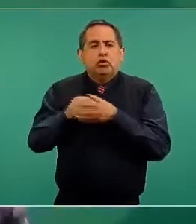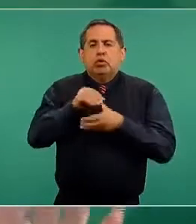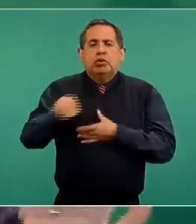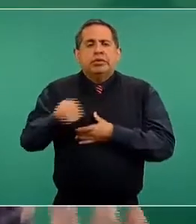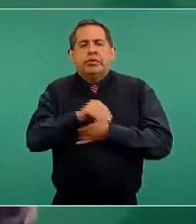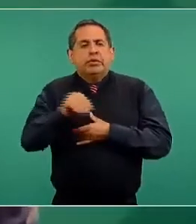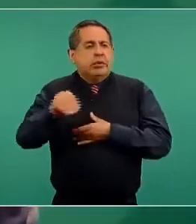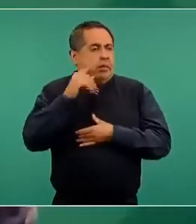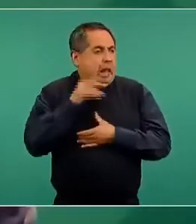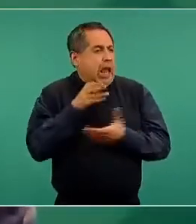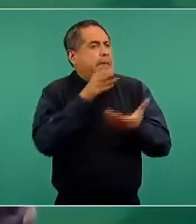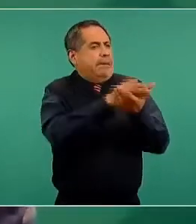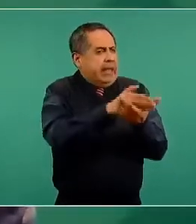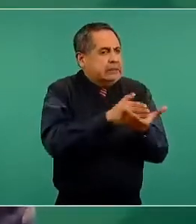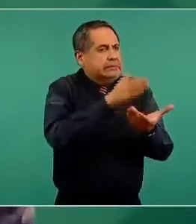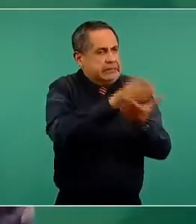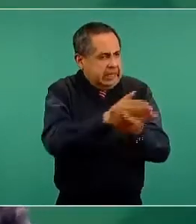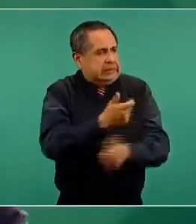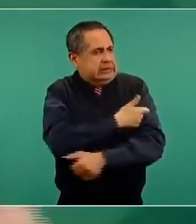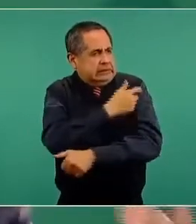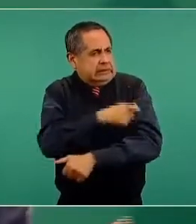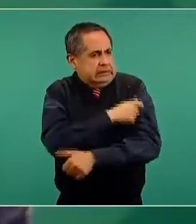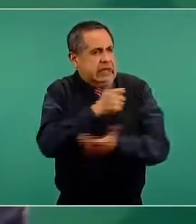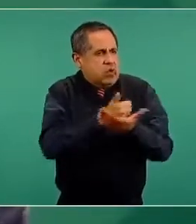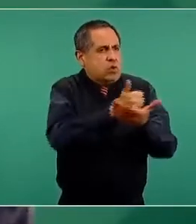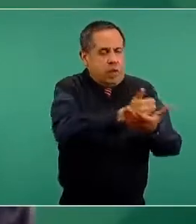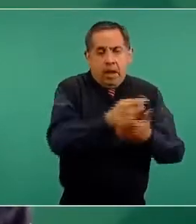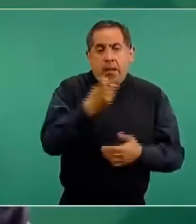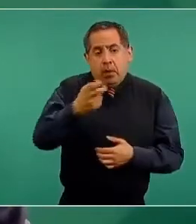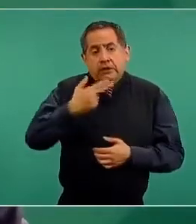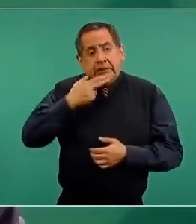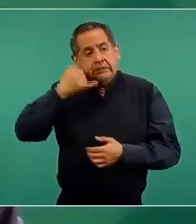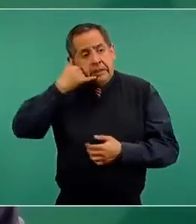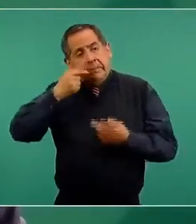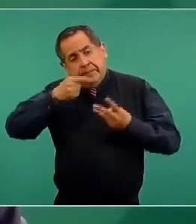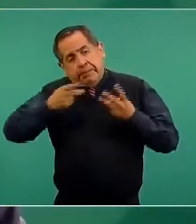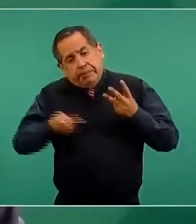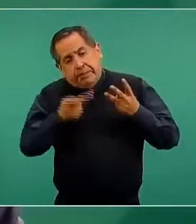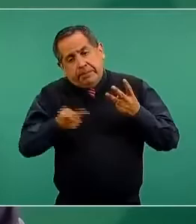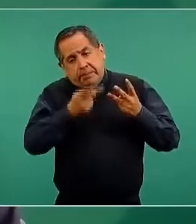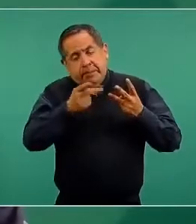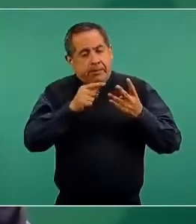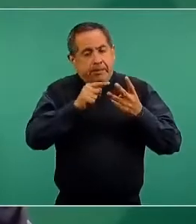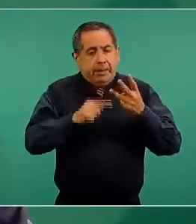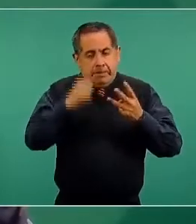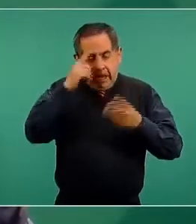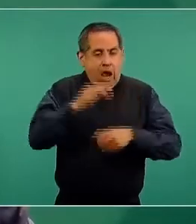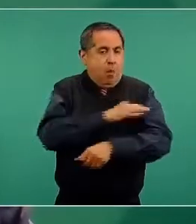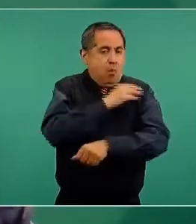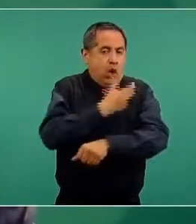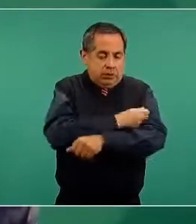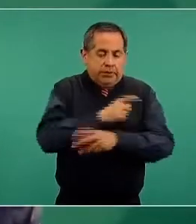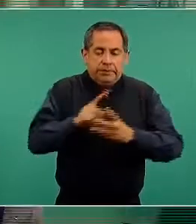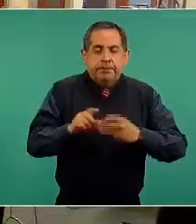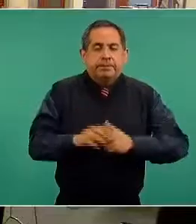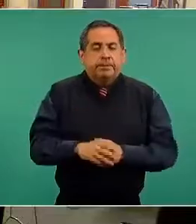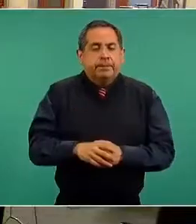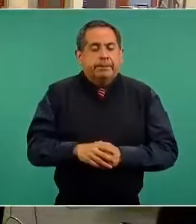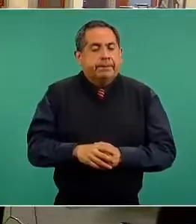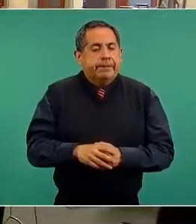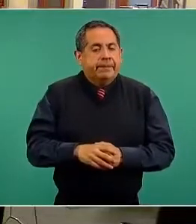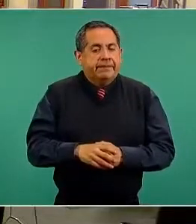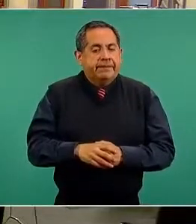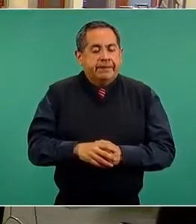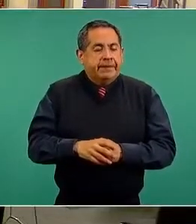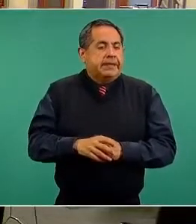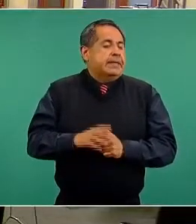acudiendo a los domicilios. Entonces, todo esto es la preparación logística del programa de vacunación Correcaminos.